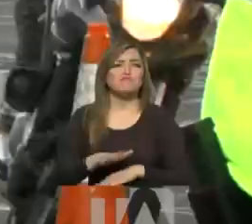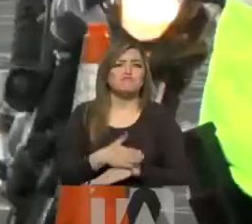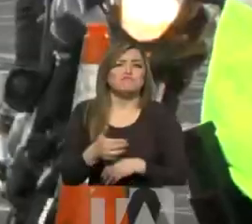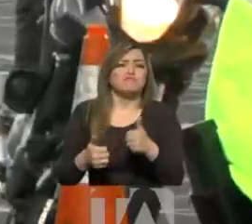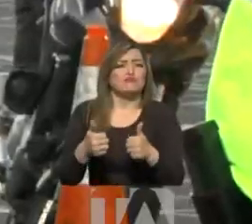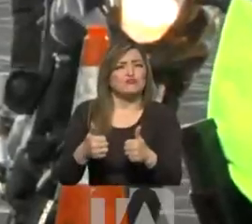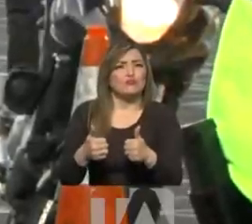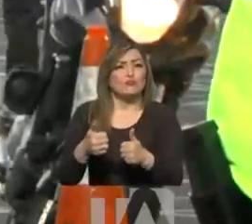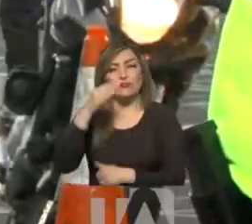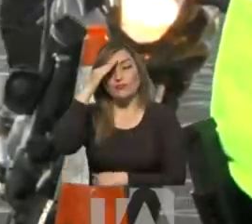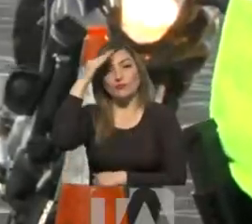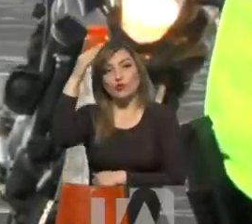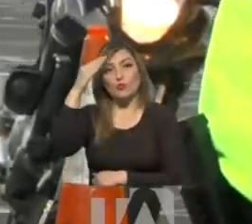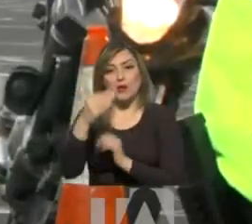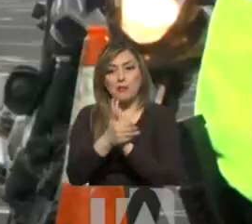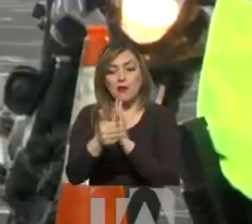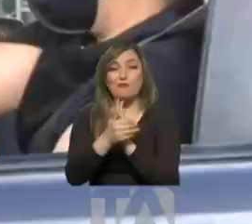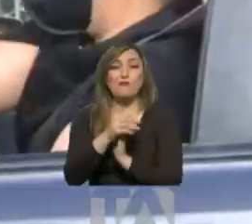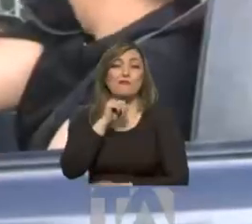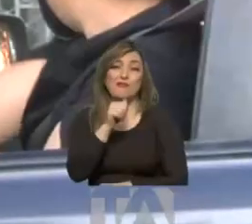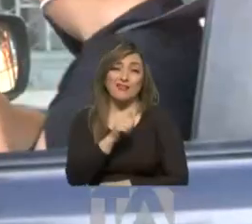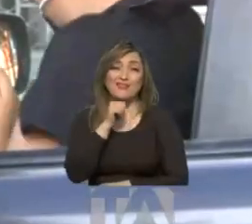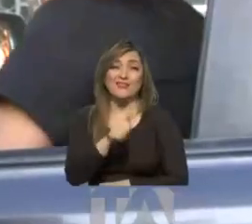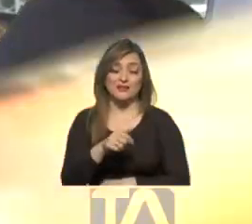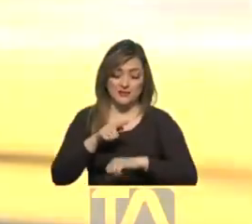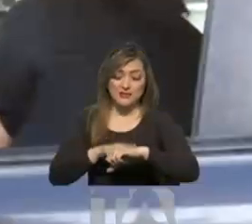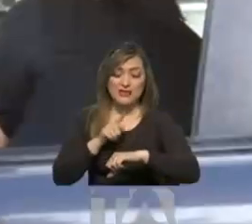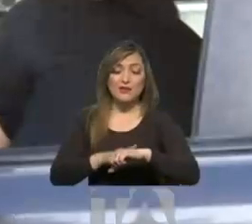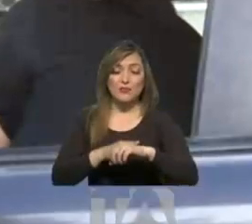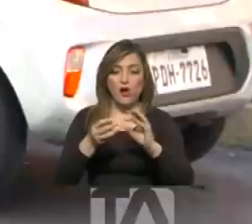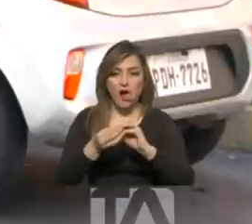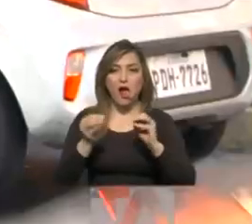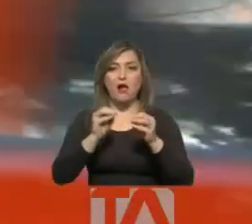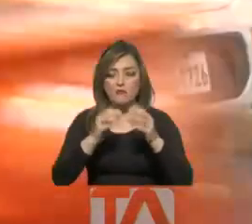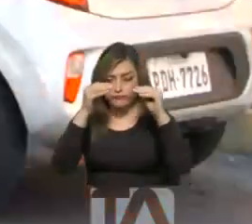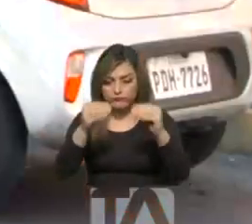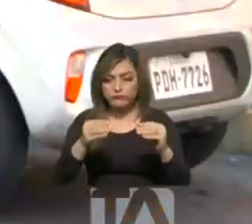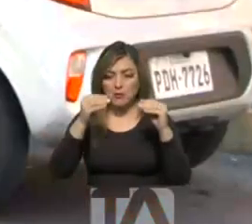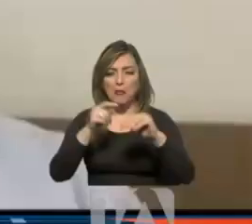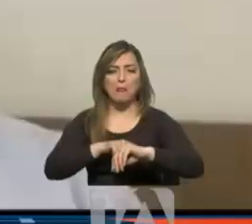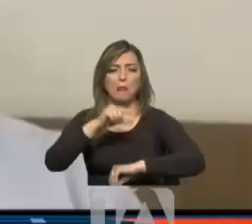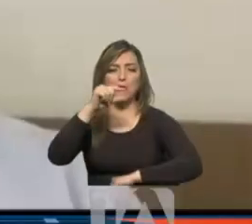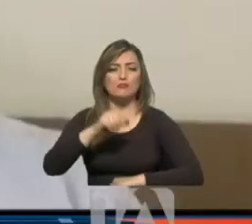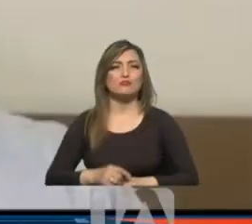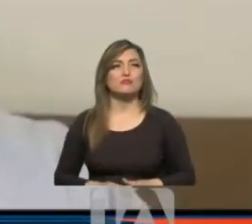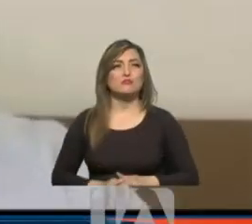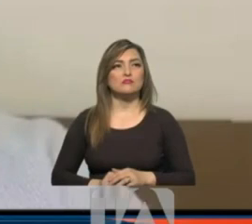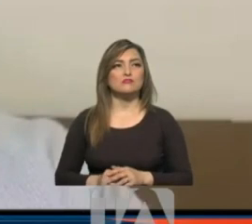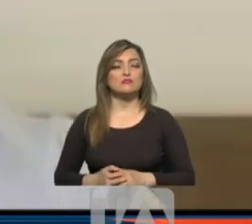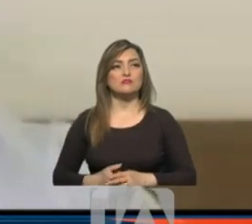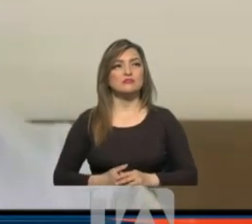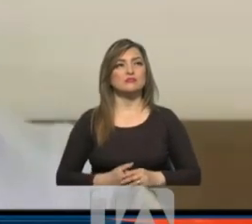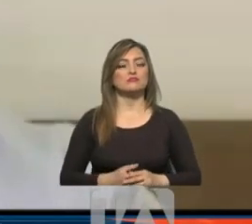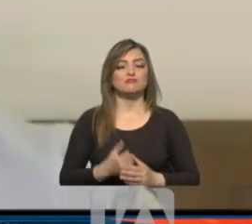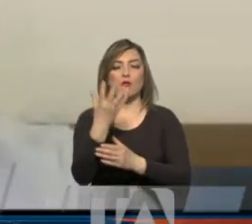los agentes no tienen la capacitación suficiente, pues el tiempo para la formación no era el adecuado. Definitivamente que sí